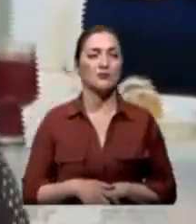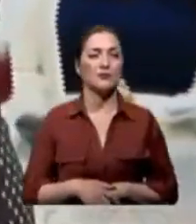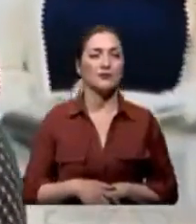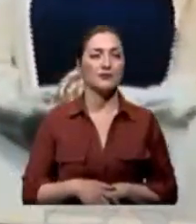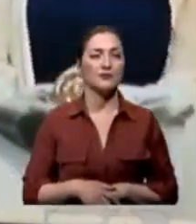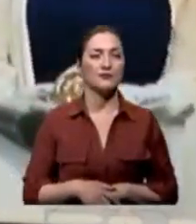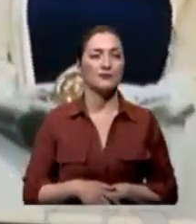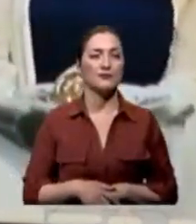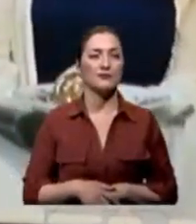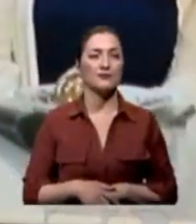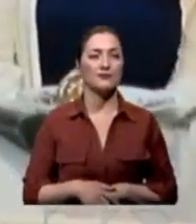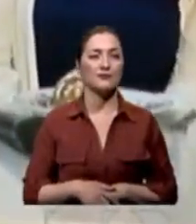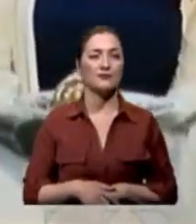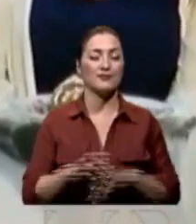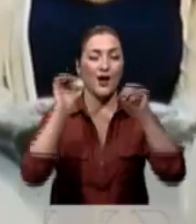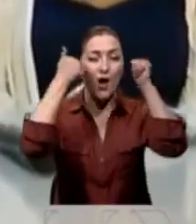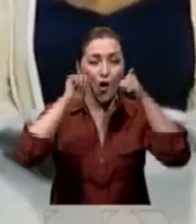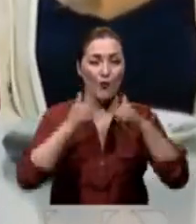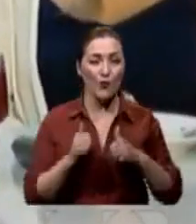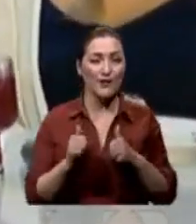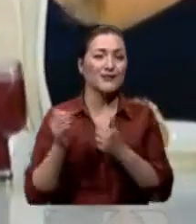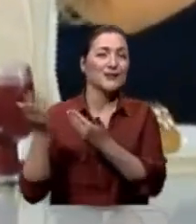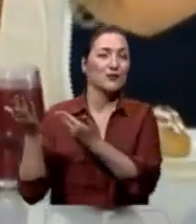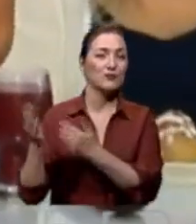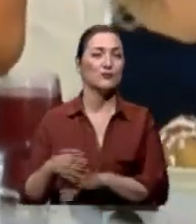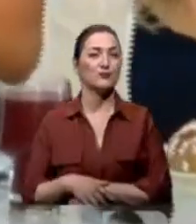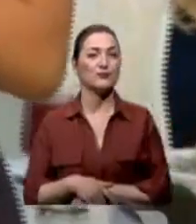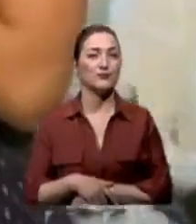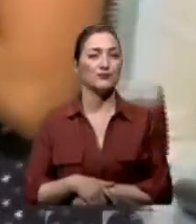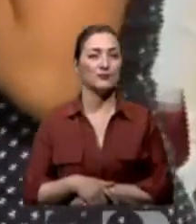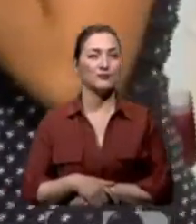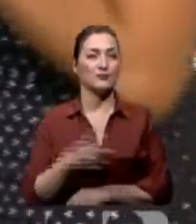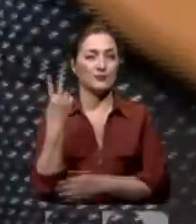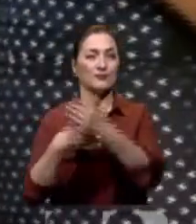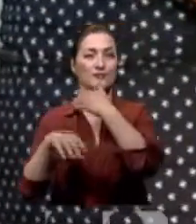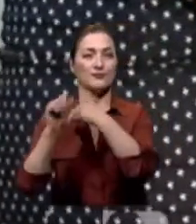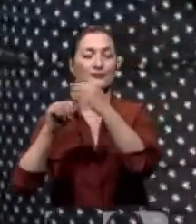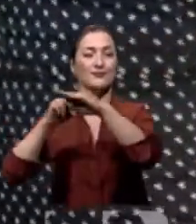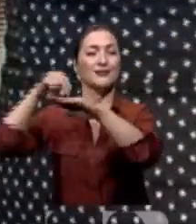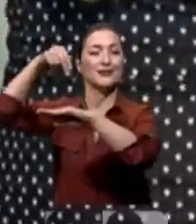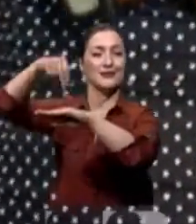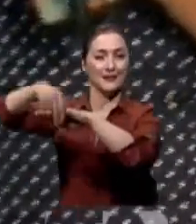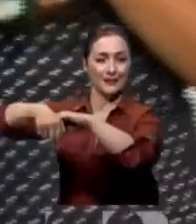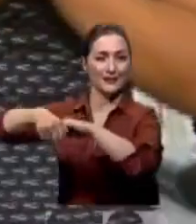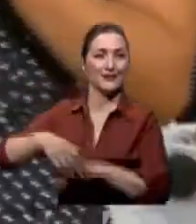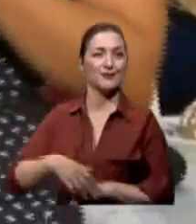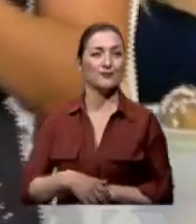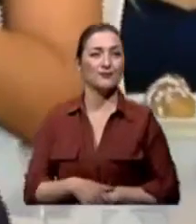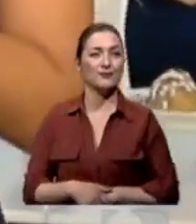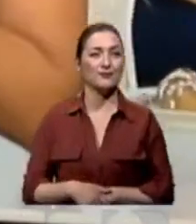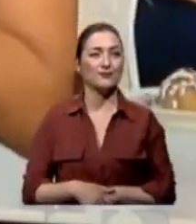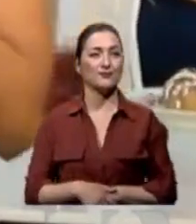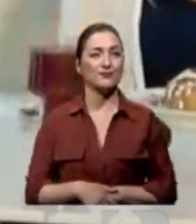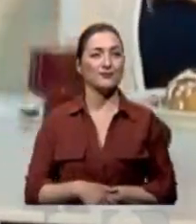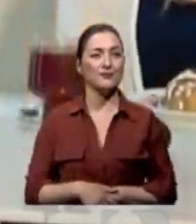también. Miren aquí, está la abuelita de la que hablaban, la hija y la nieta, a que vean que